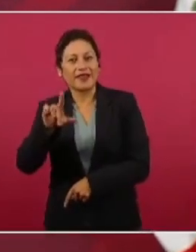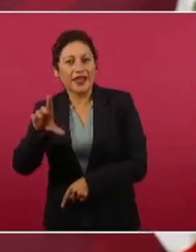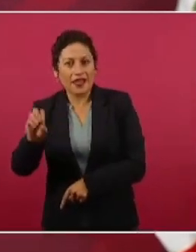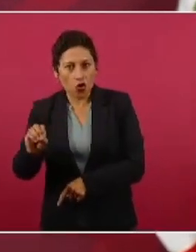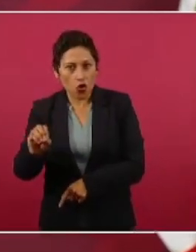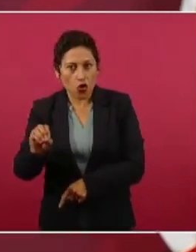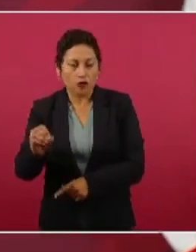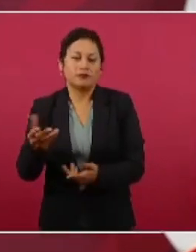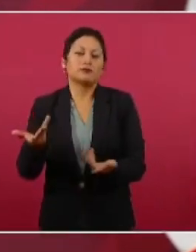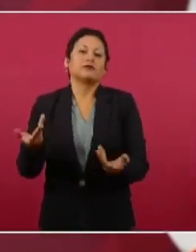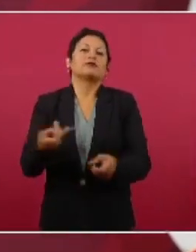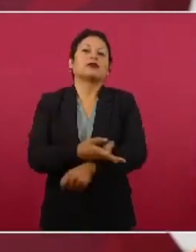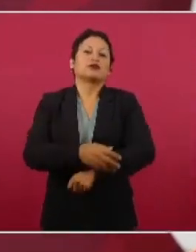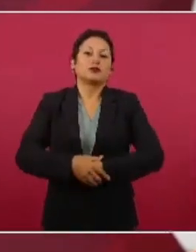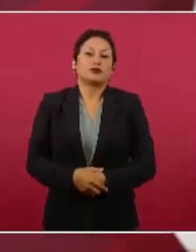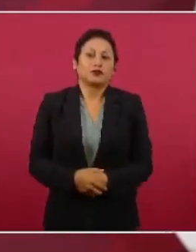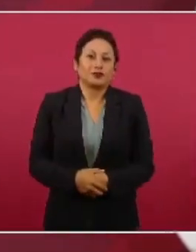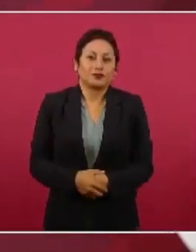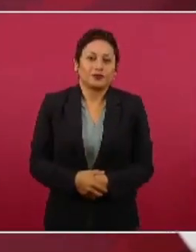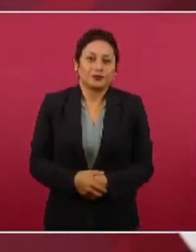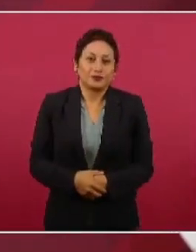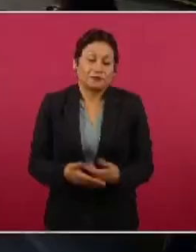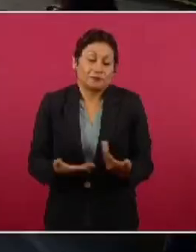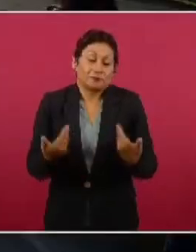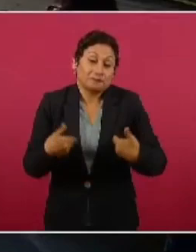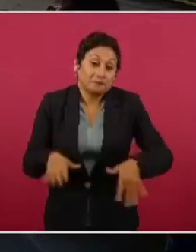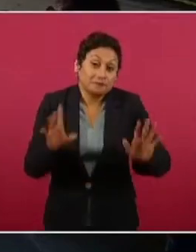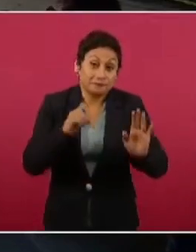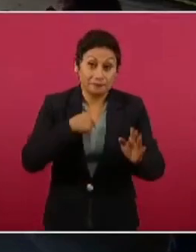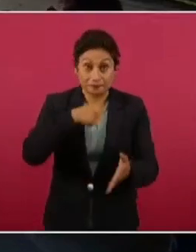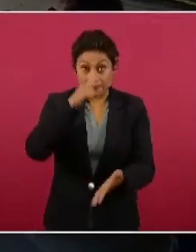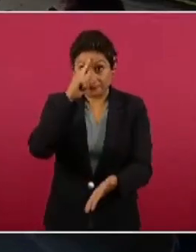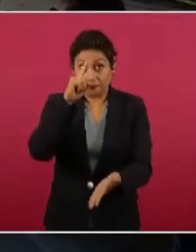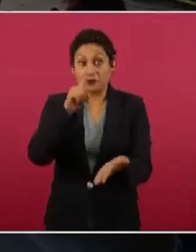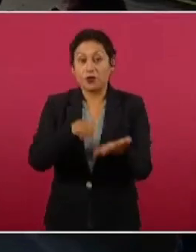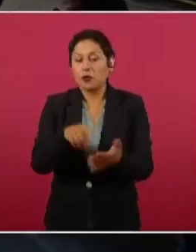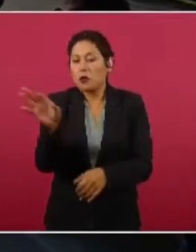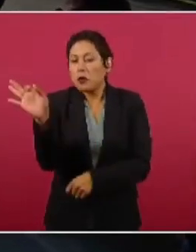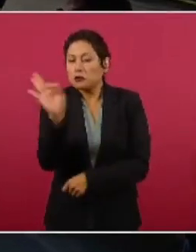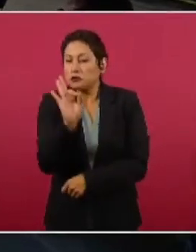Salinas desprecia a alguien,